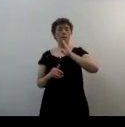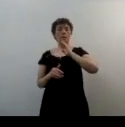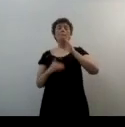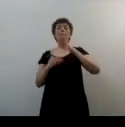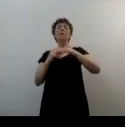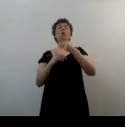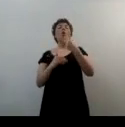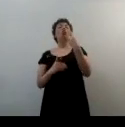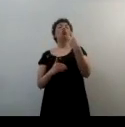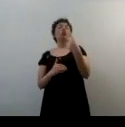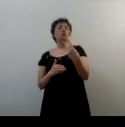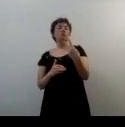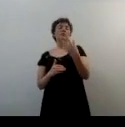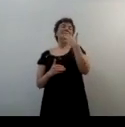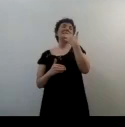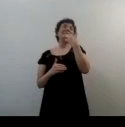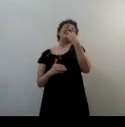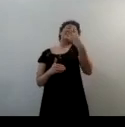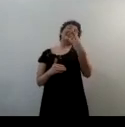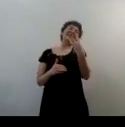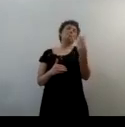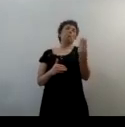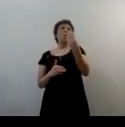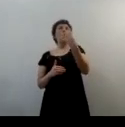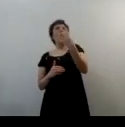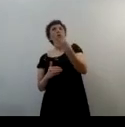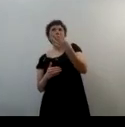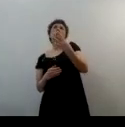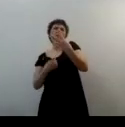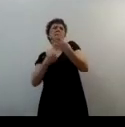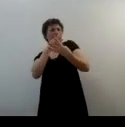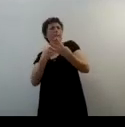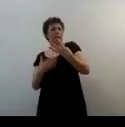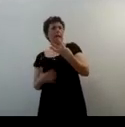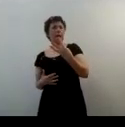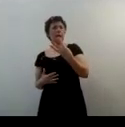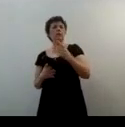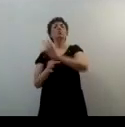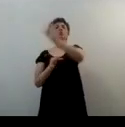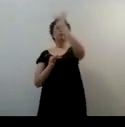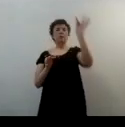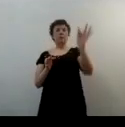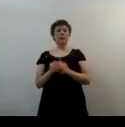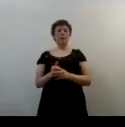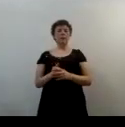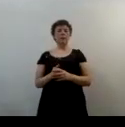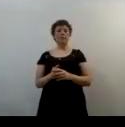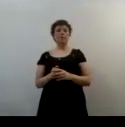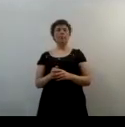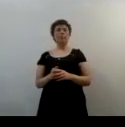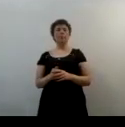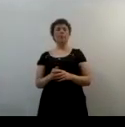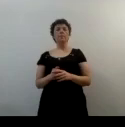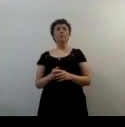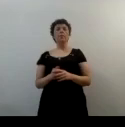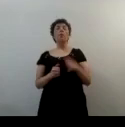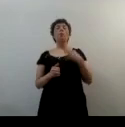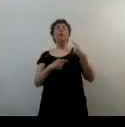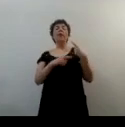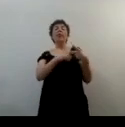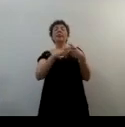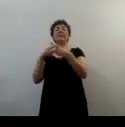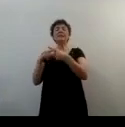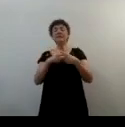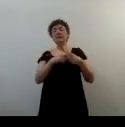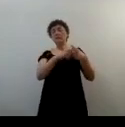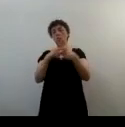3 mucho mejor, 4 ya está bien, a lo largo del día. Uno lo puede distribuir en 4 más al día y